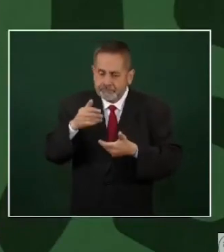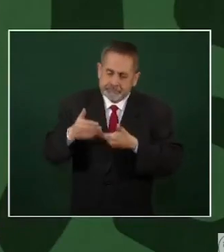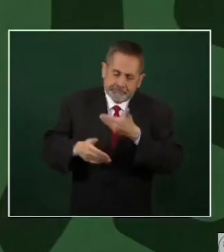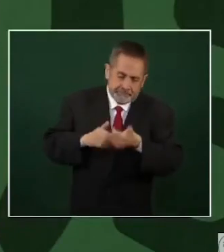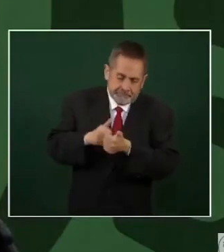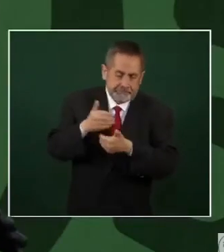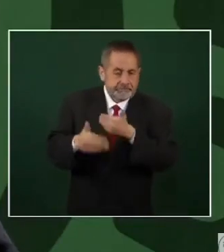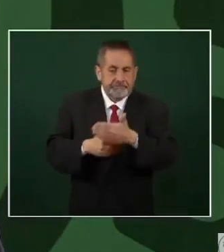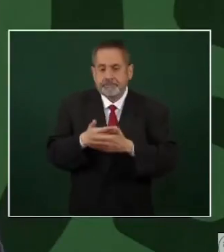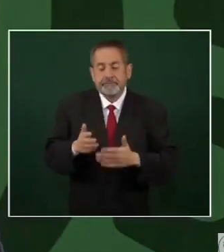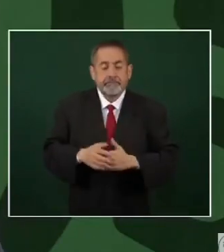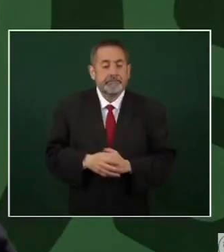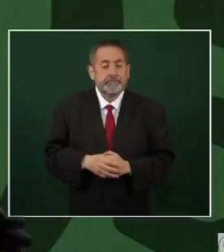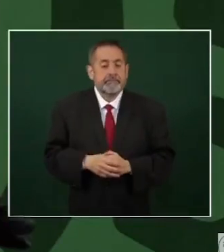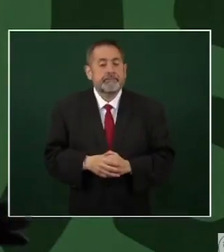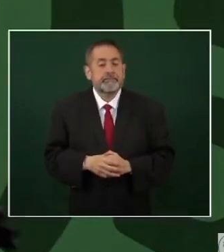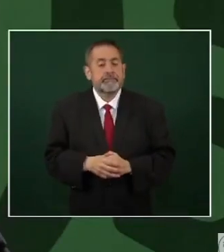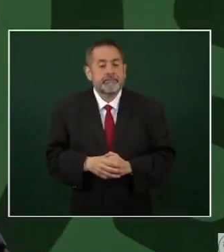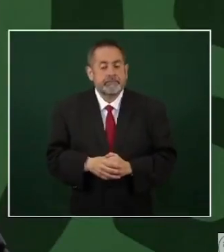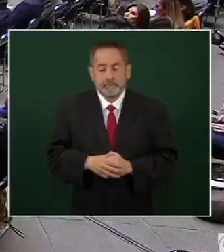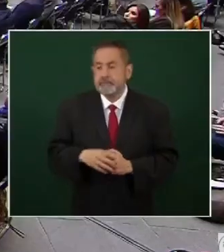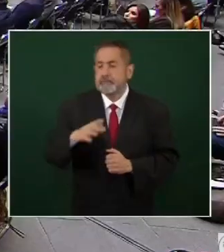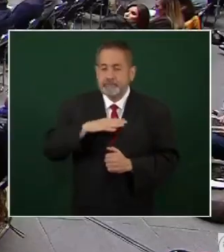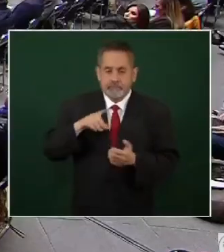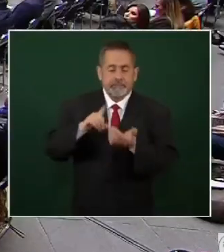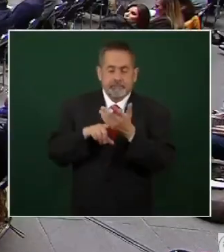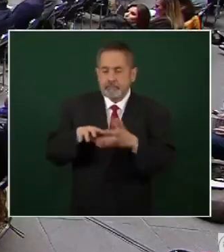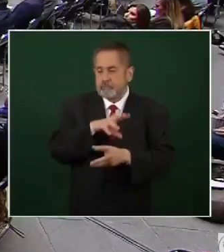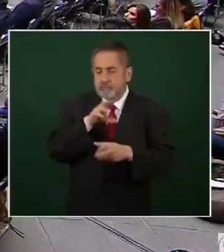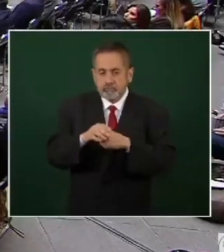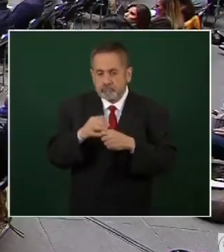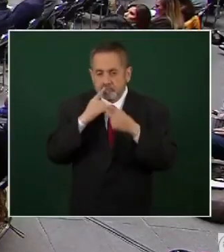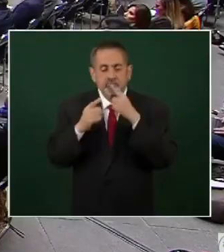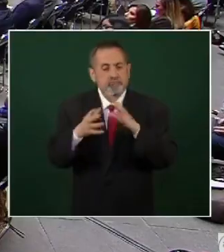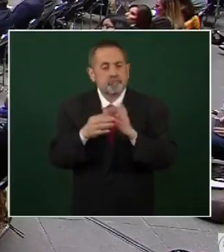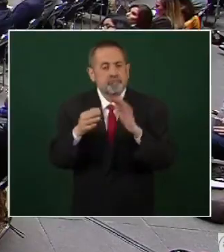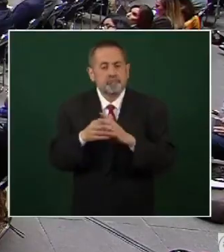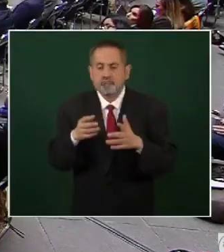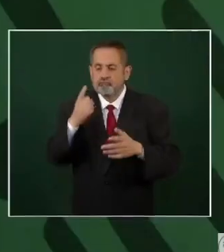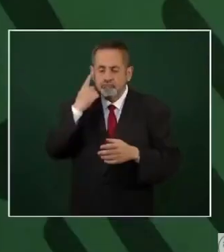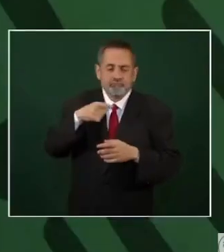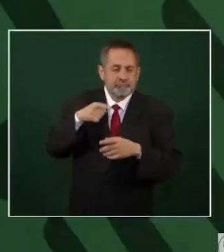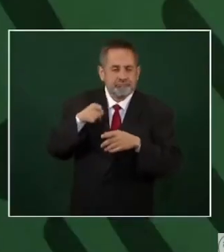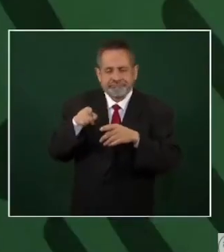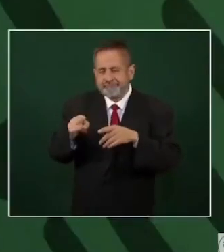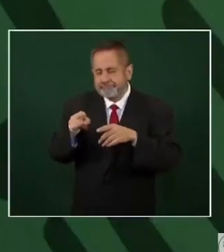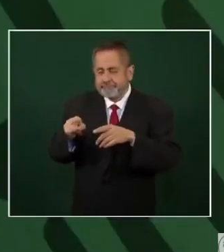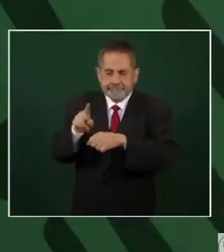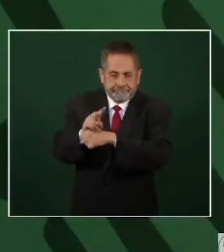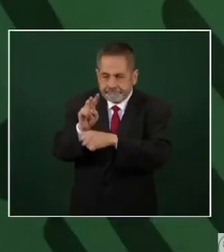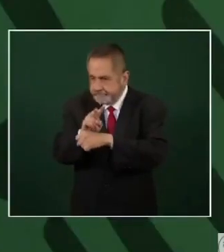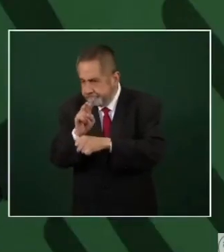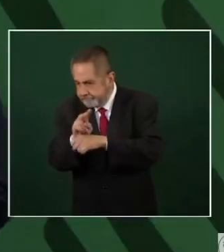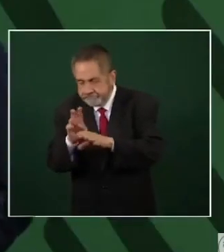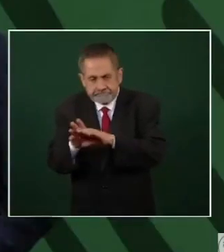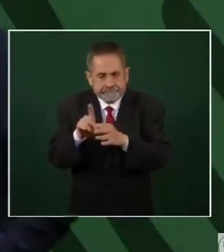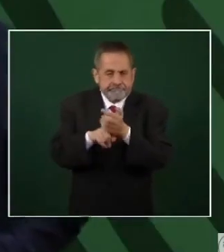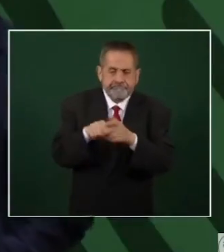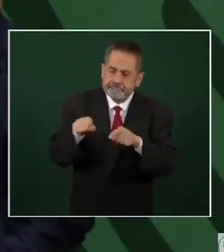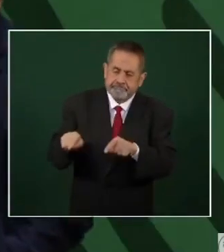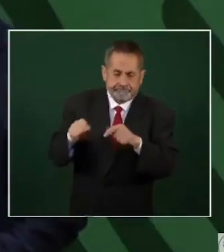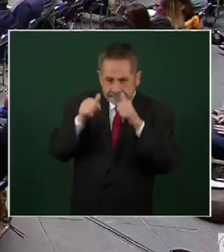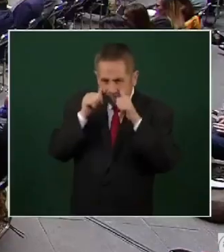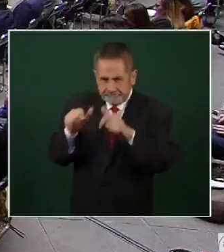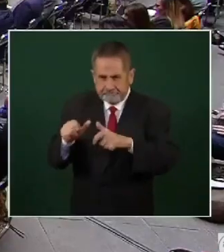desarrollando día a día. Tenemos un control y una supervisión constante sobre este